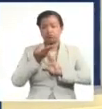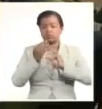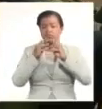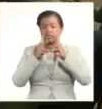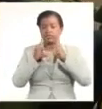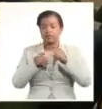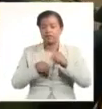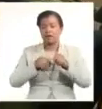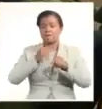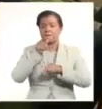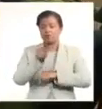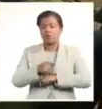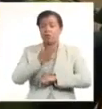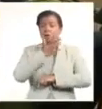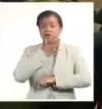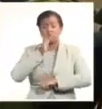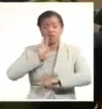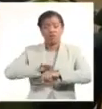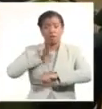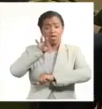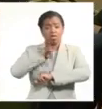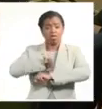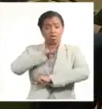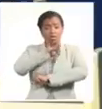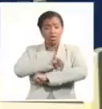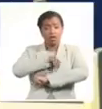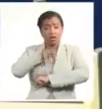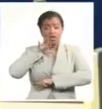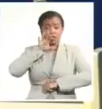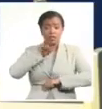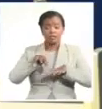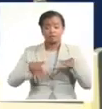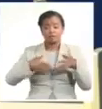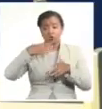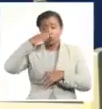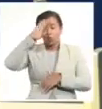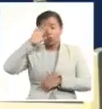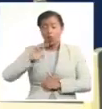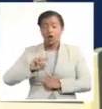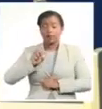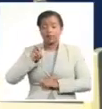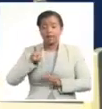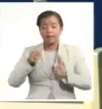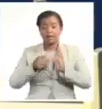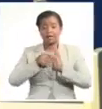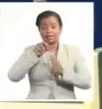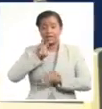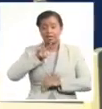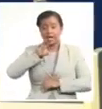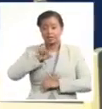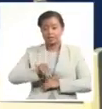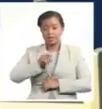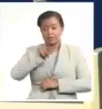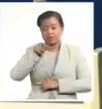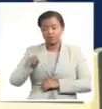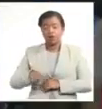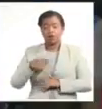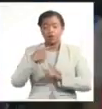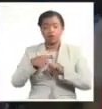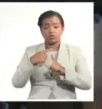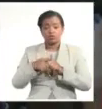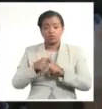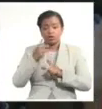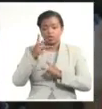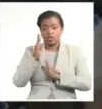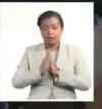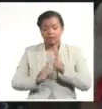dengue. El titular de salud dio a conocer que Cuba diagnostica 3.036 casos durante el primer semestre del año, por